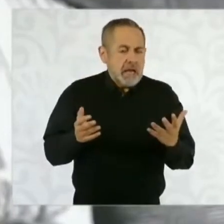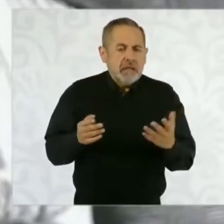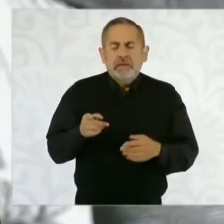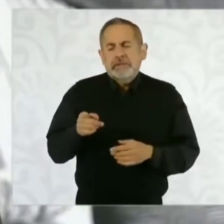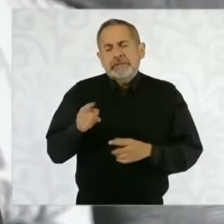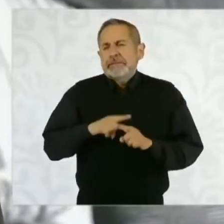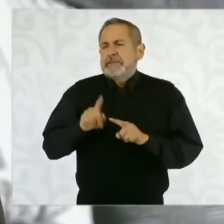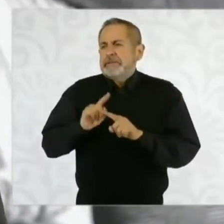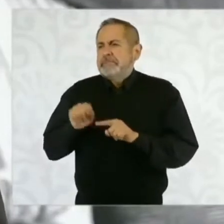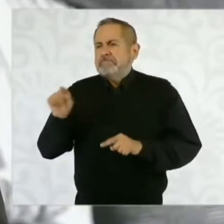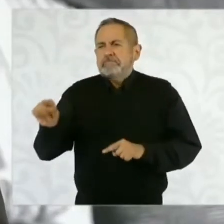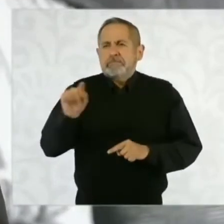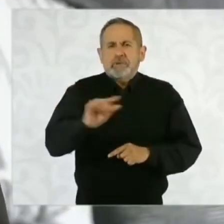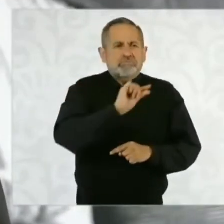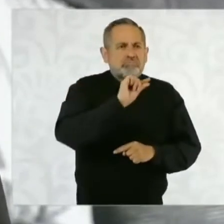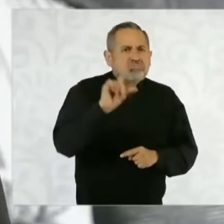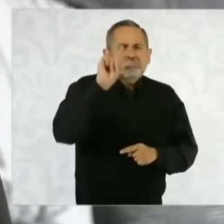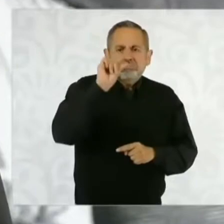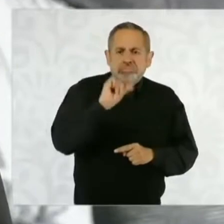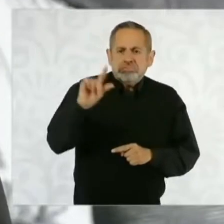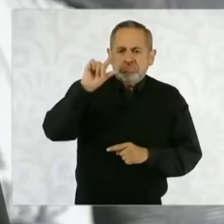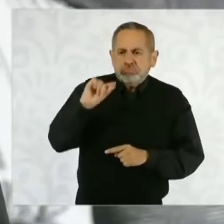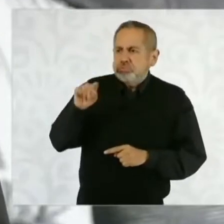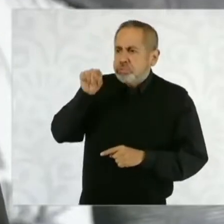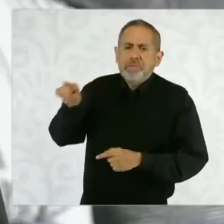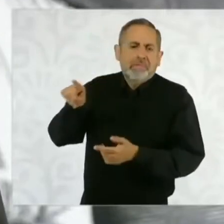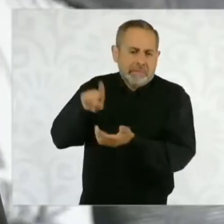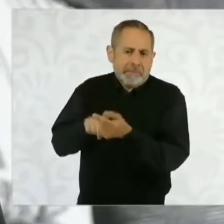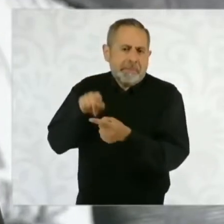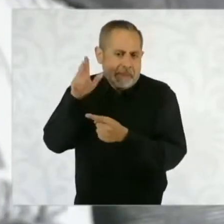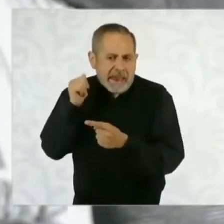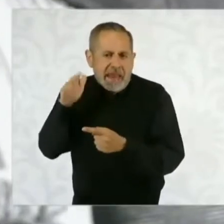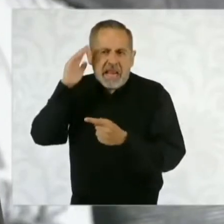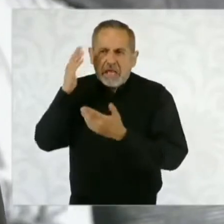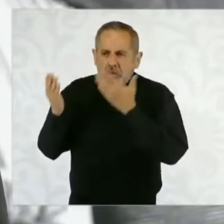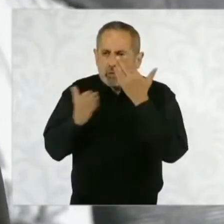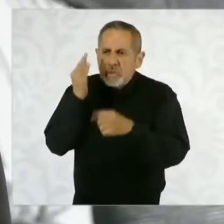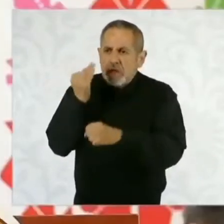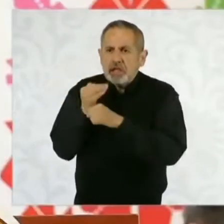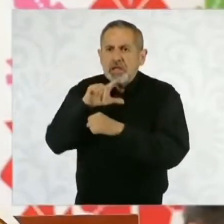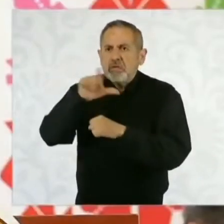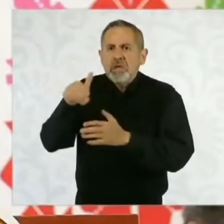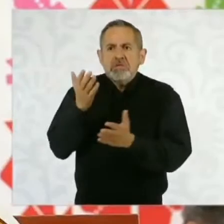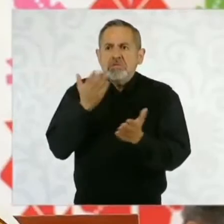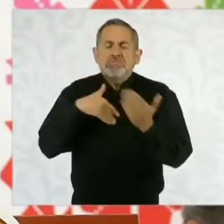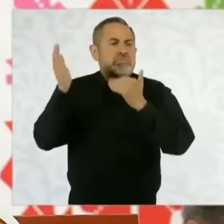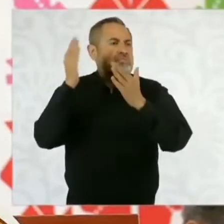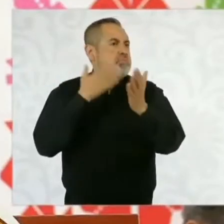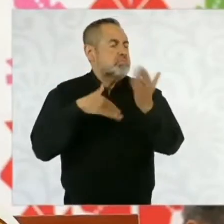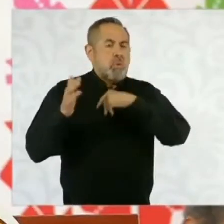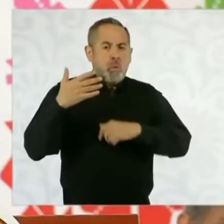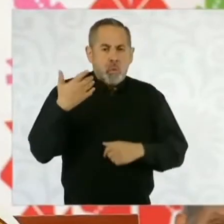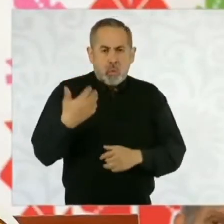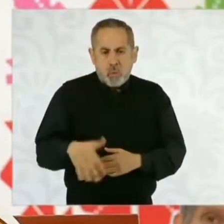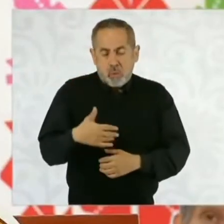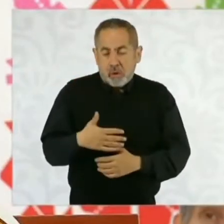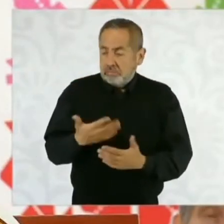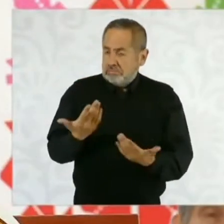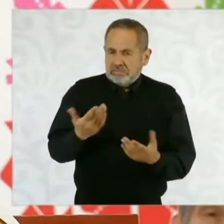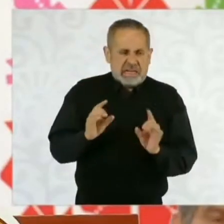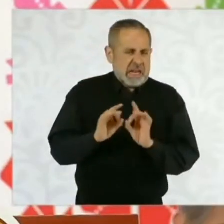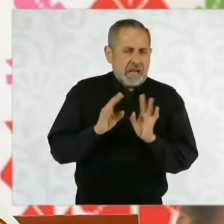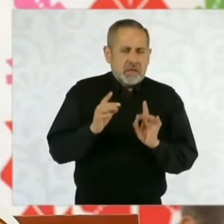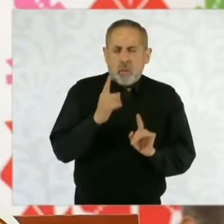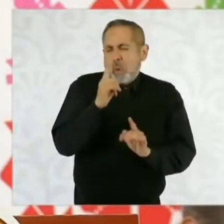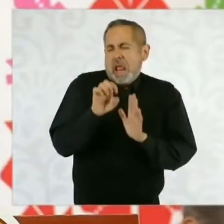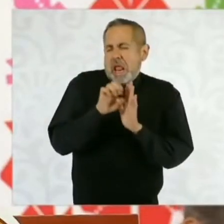y tantas personalidades ilustres que han surgido de ahí. Nada menos, y como muestra